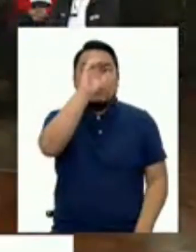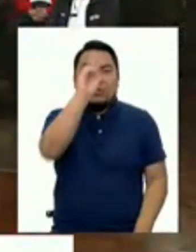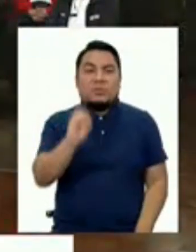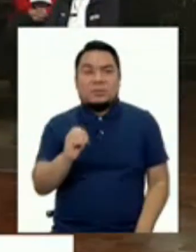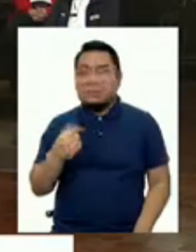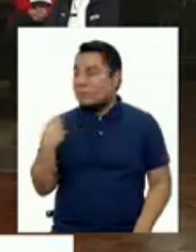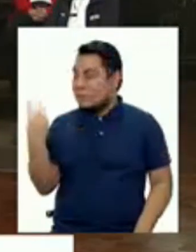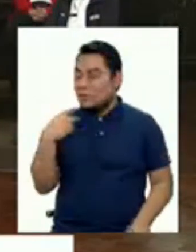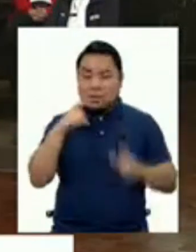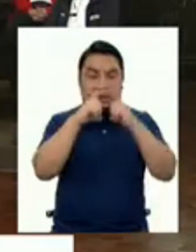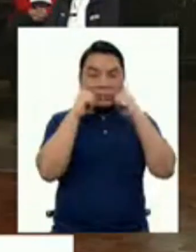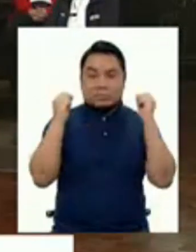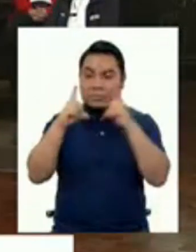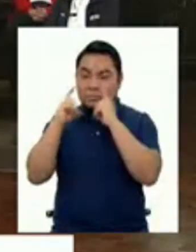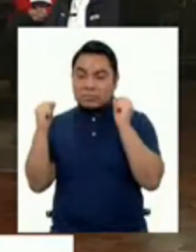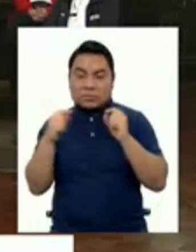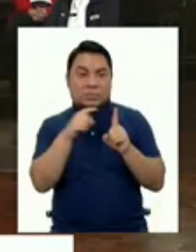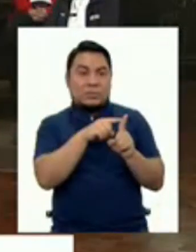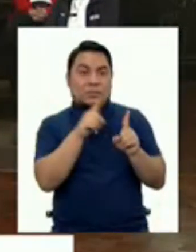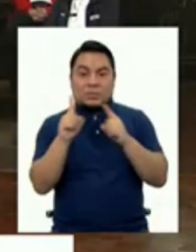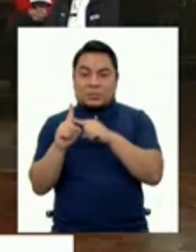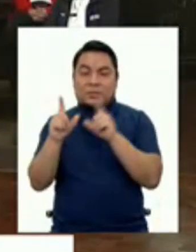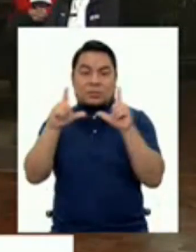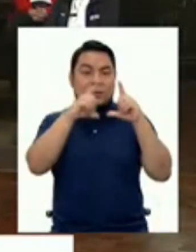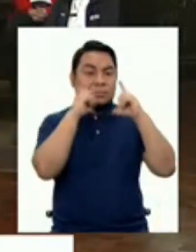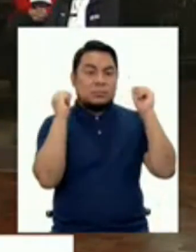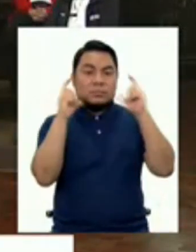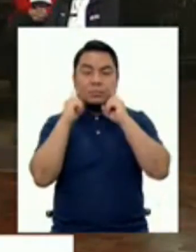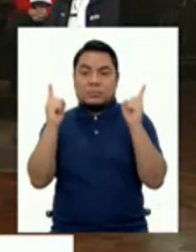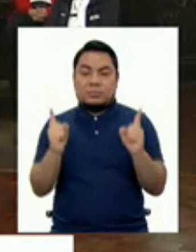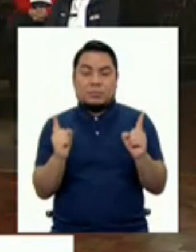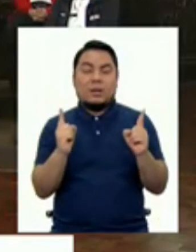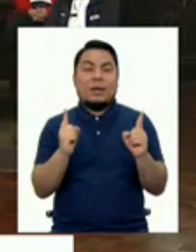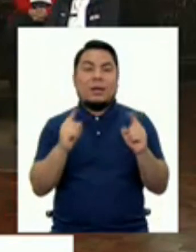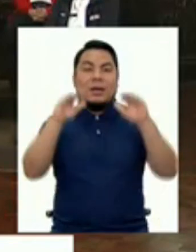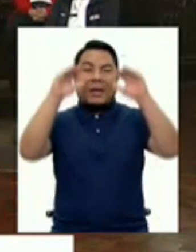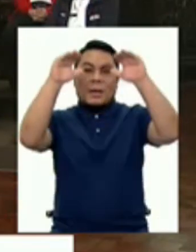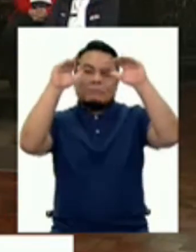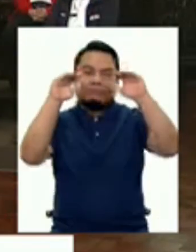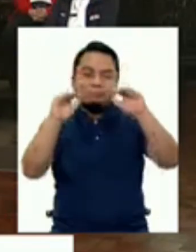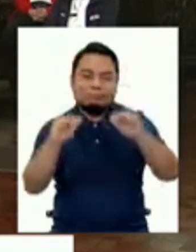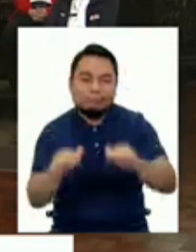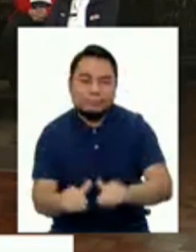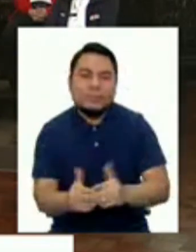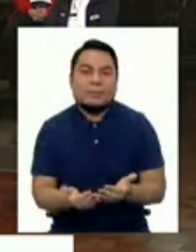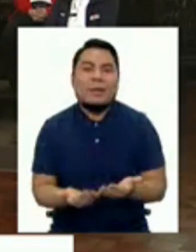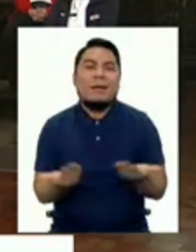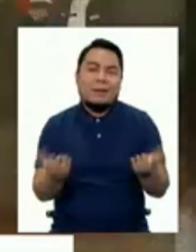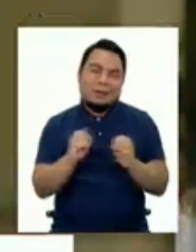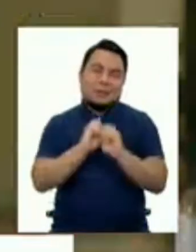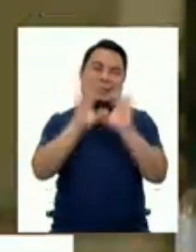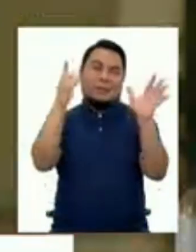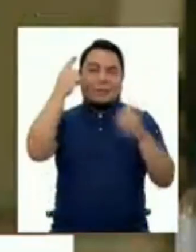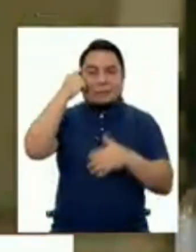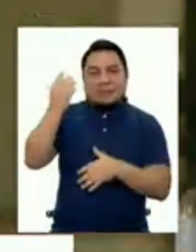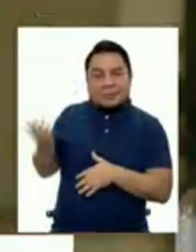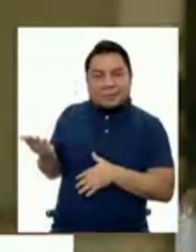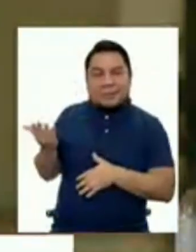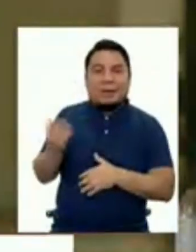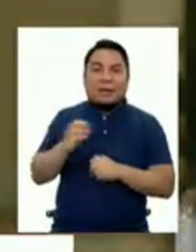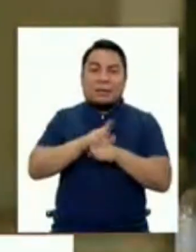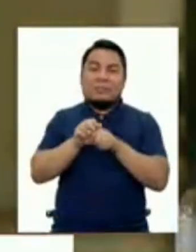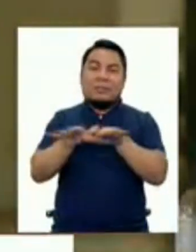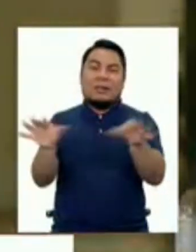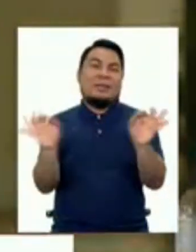1% de posibilidad de contagio. Ya pues, ¿qué más evidente? cumplamos esto y evitamos el